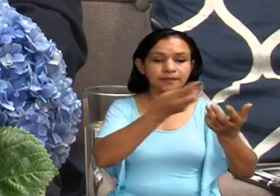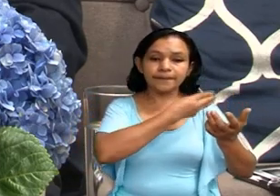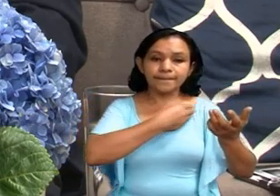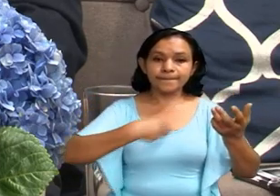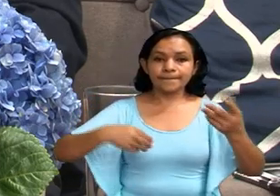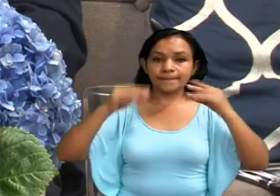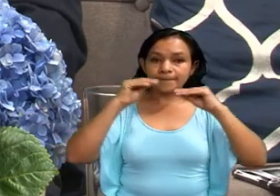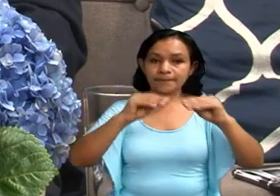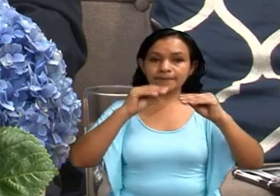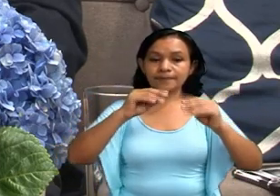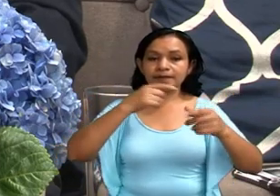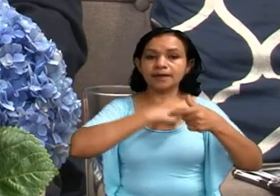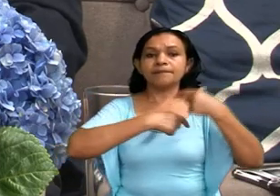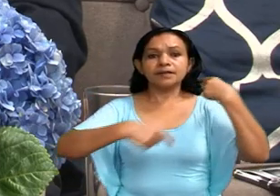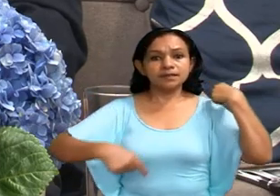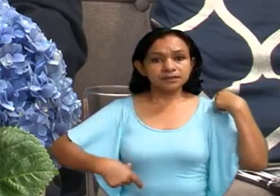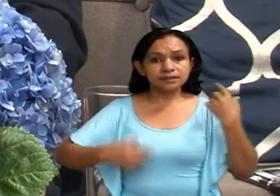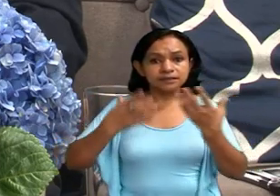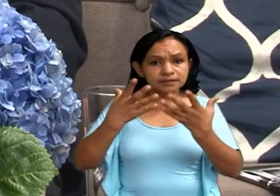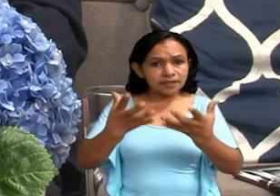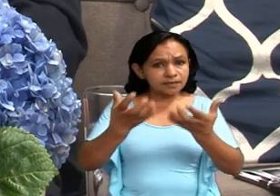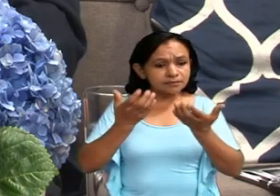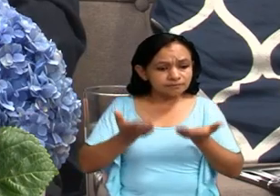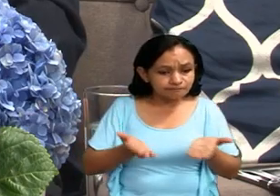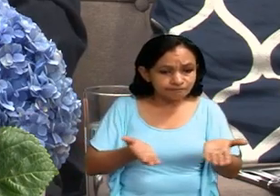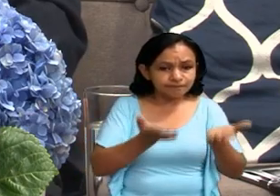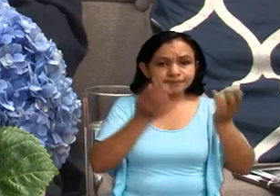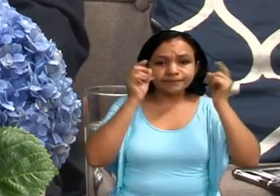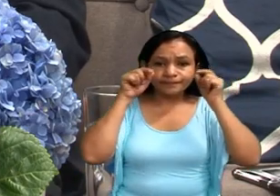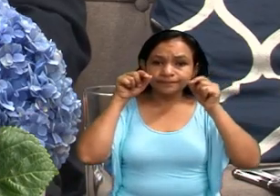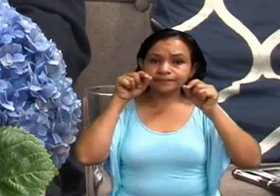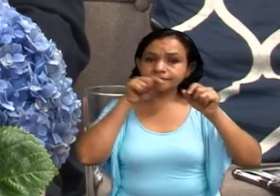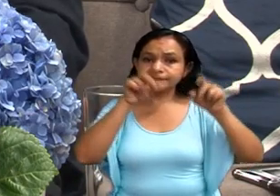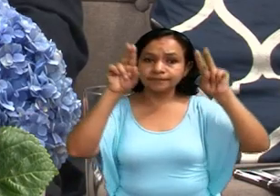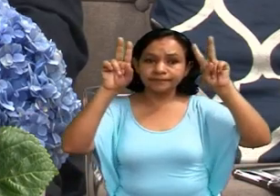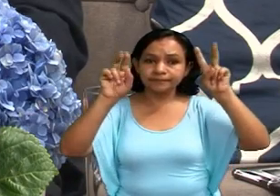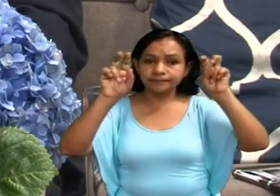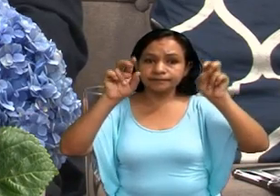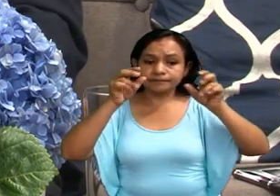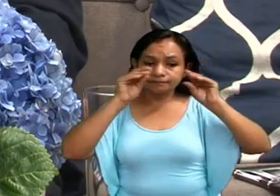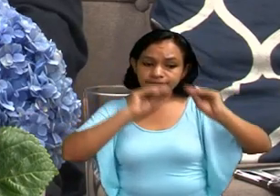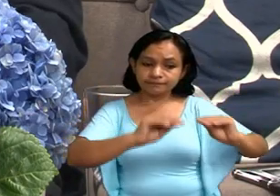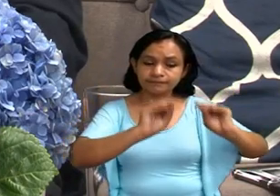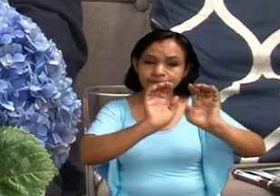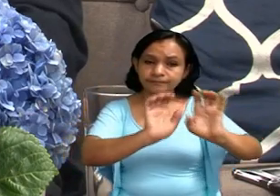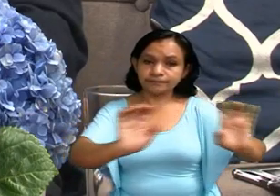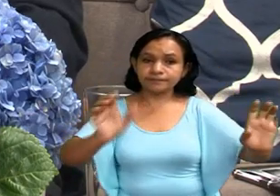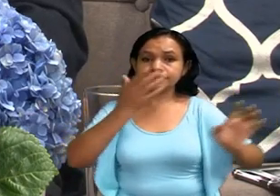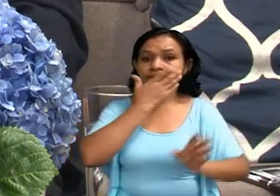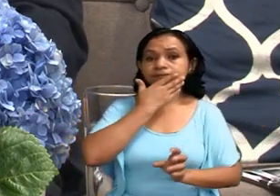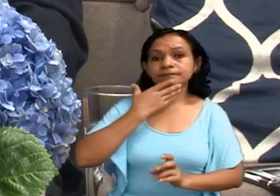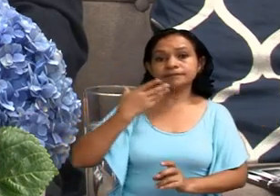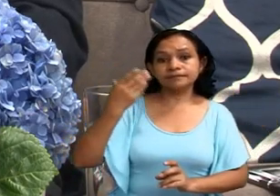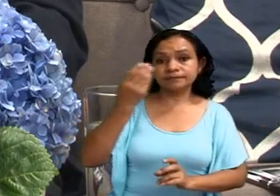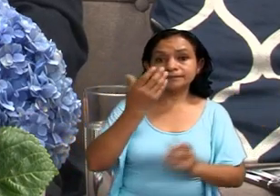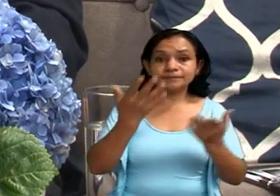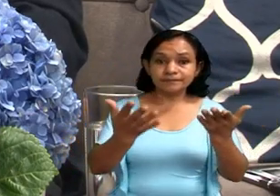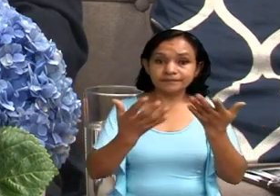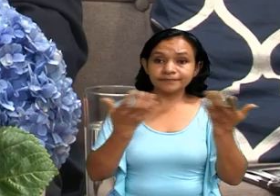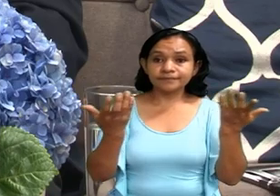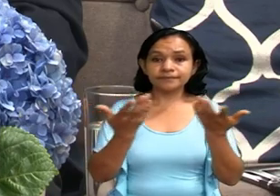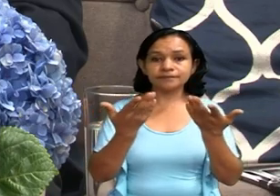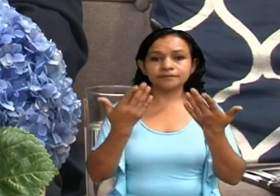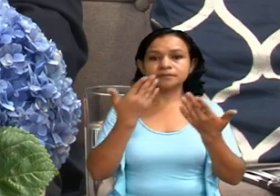de la Presidencia, sobre este tema de brindarle a los niños y a los jóvenes de nuestro país